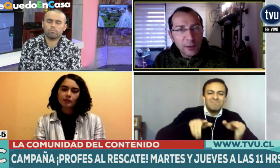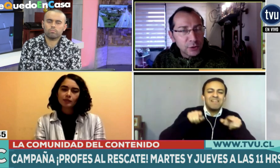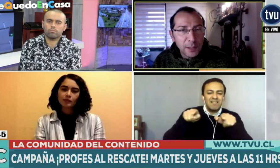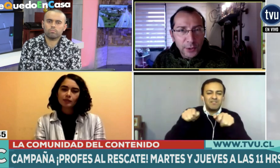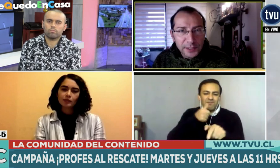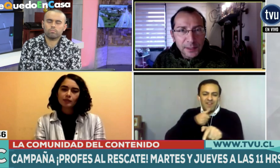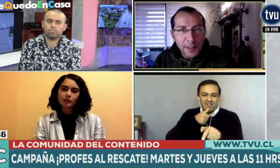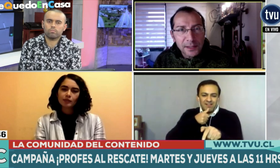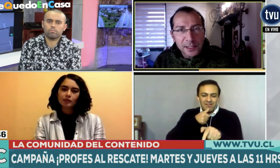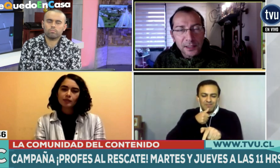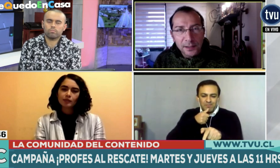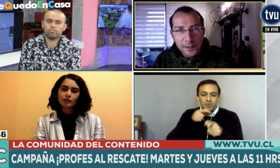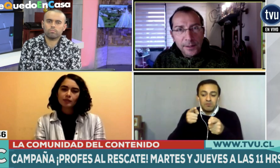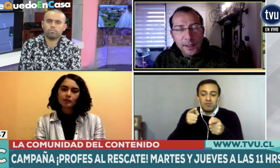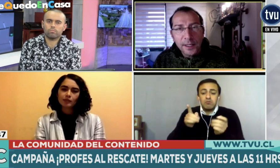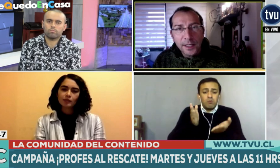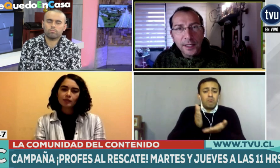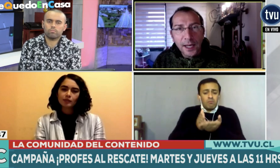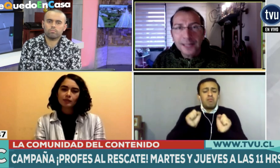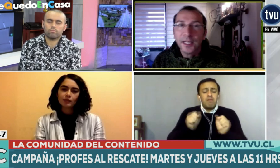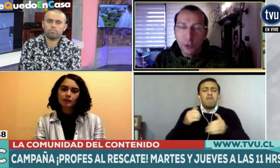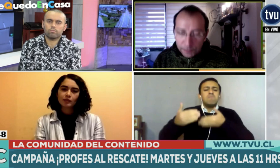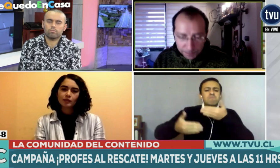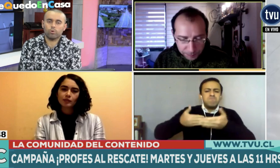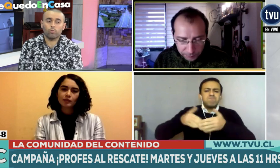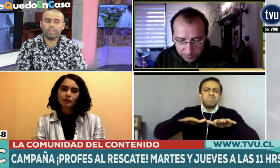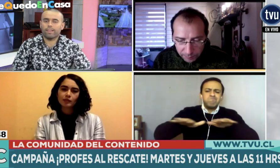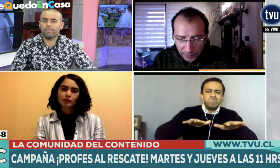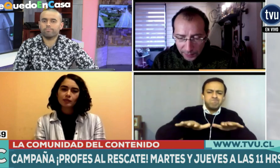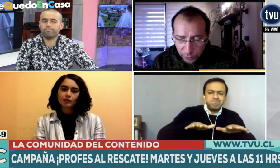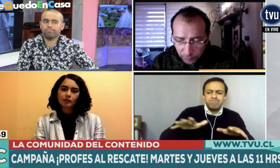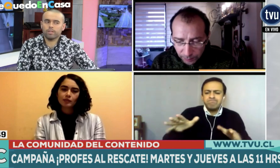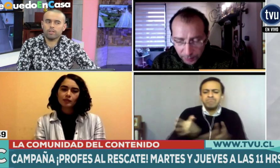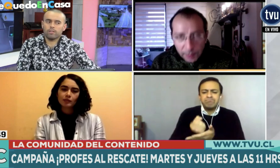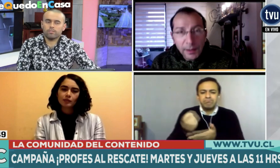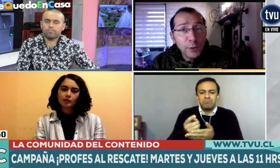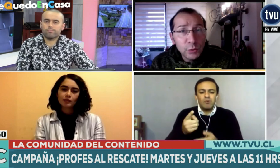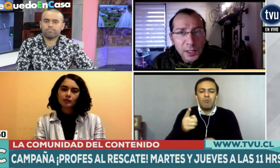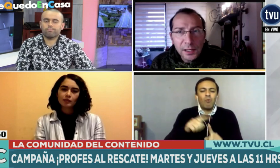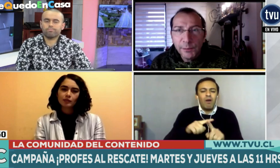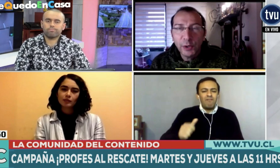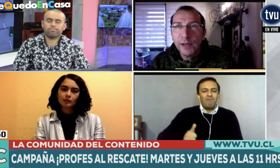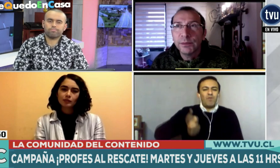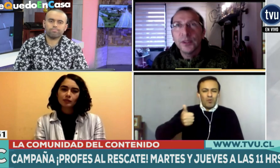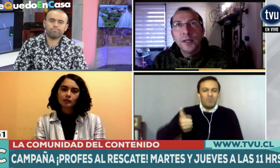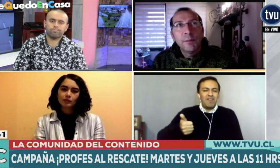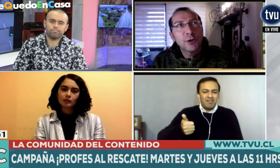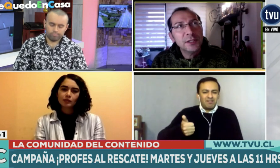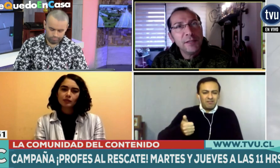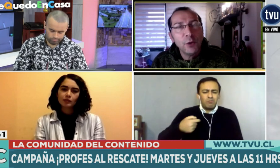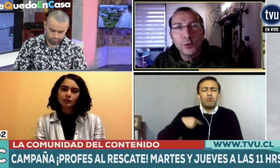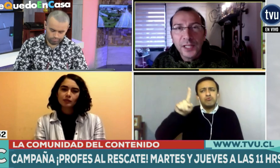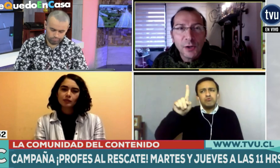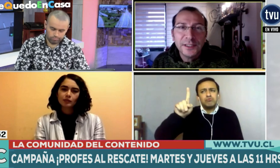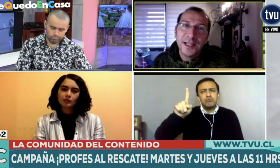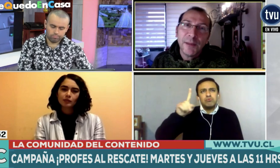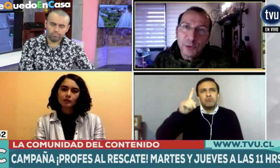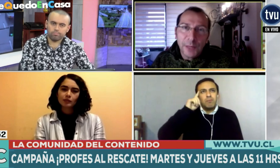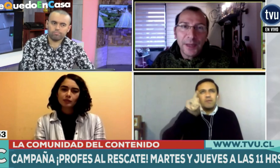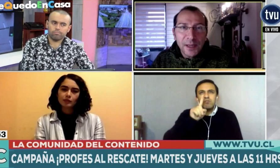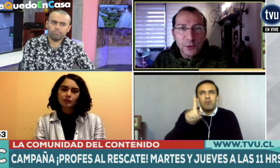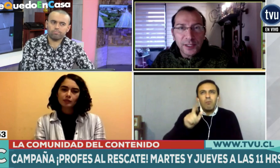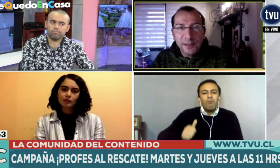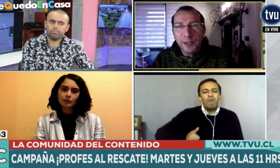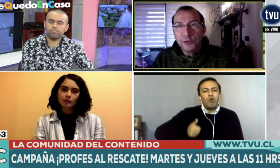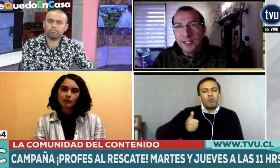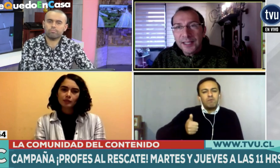es cosa de ponerse en marcha y hacerlo. Voluntad. Es voluntad, pero no sé si es voluntad o decir, ya,